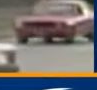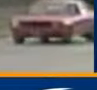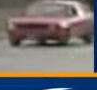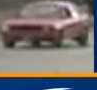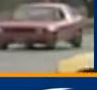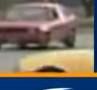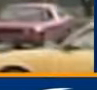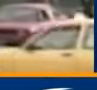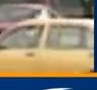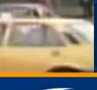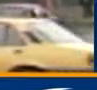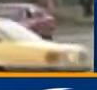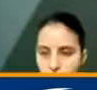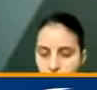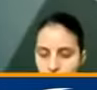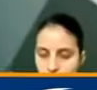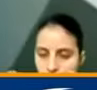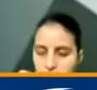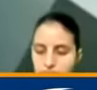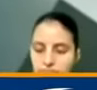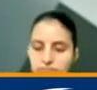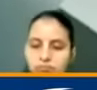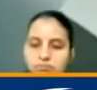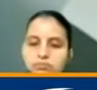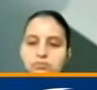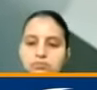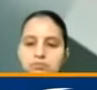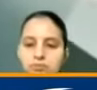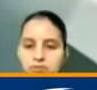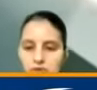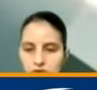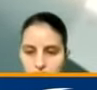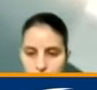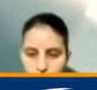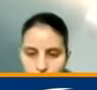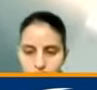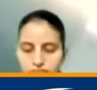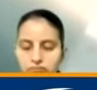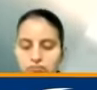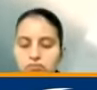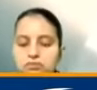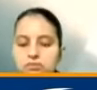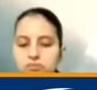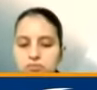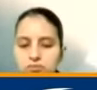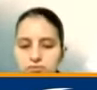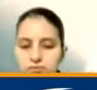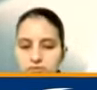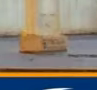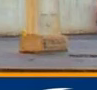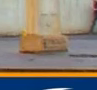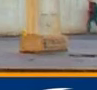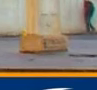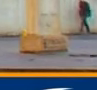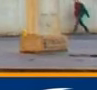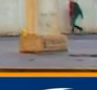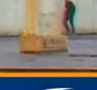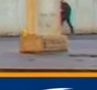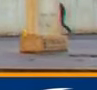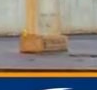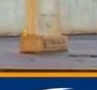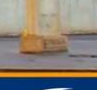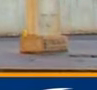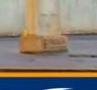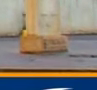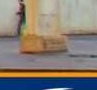Quemado como sustanciadora. Luego, en 1992, ingresó a la Fiscalía como directora seccional administrativa. Luego pasó a